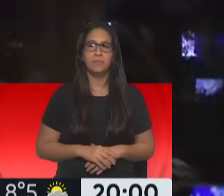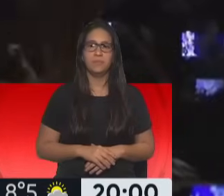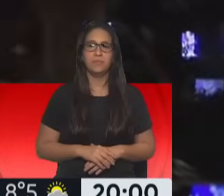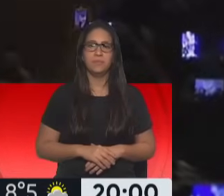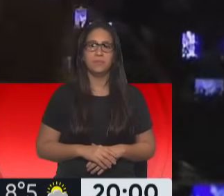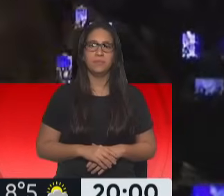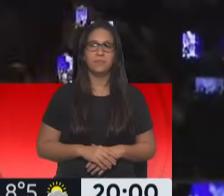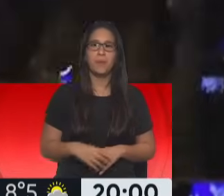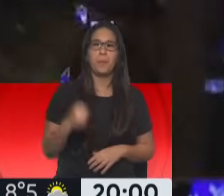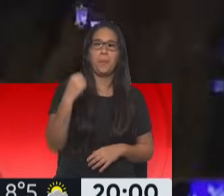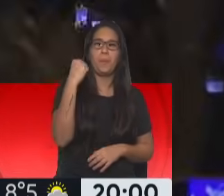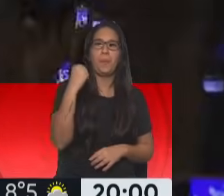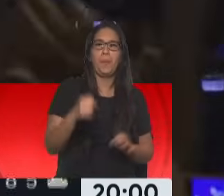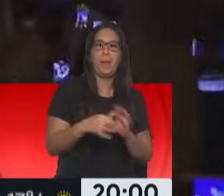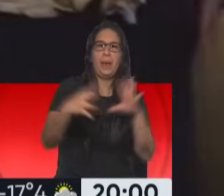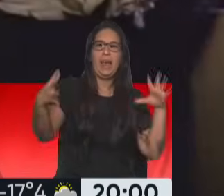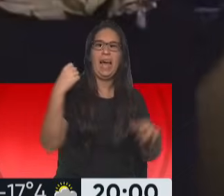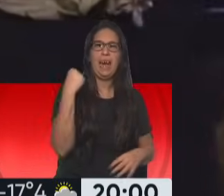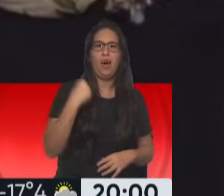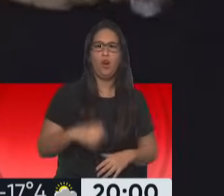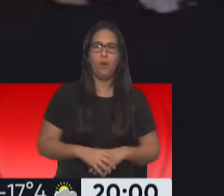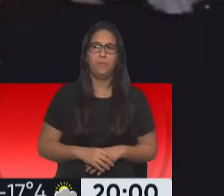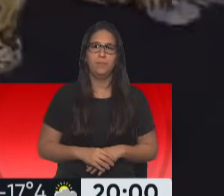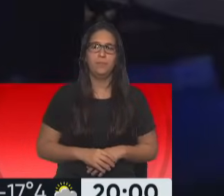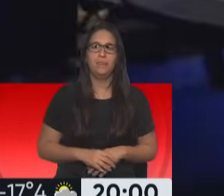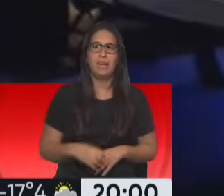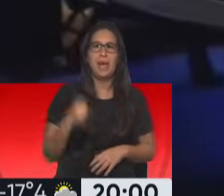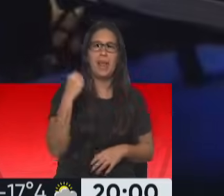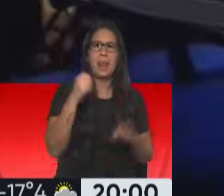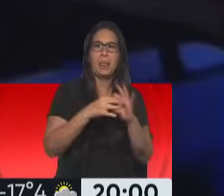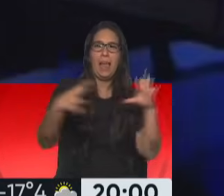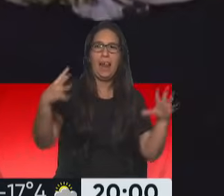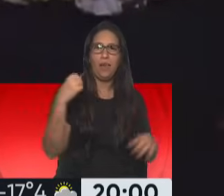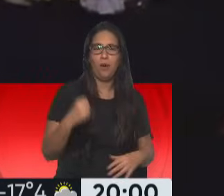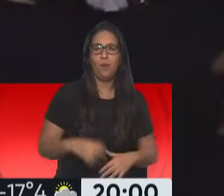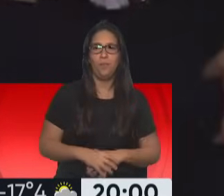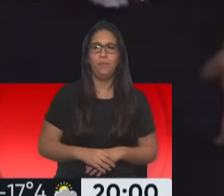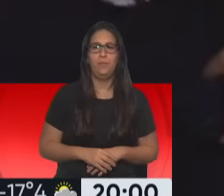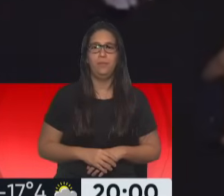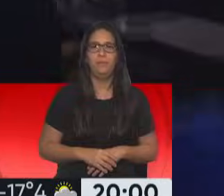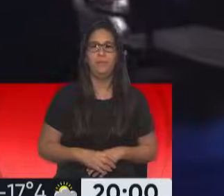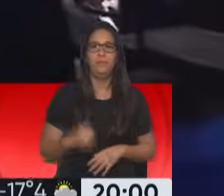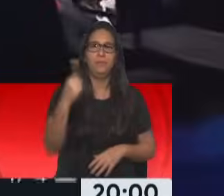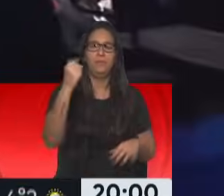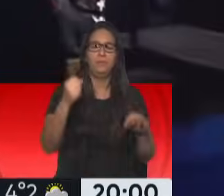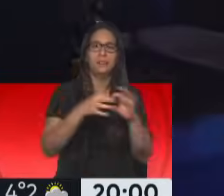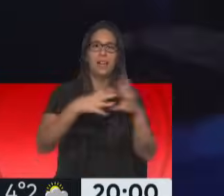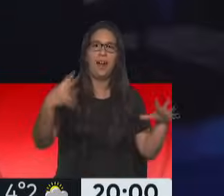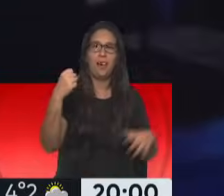¡Viva la libertad, carajo! ¡Viva la libertad, carajo! ¡Viva la libertad, carajo!